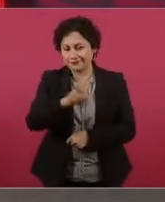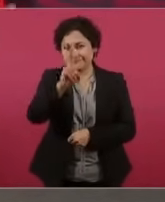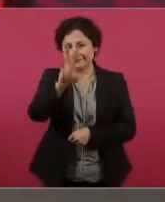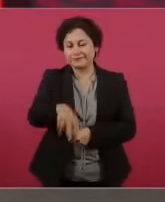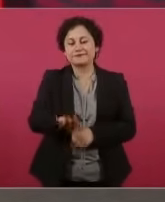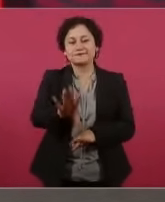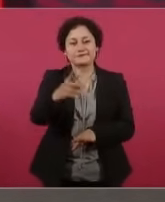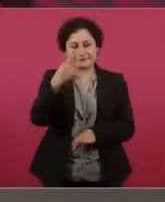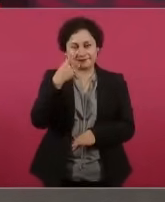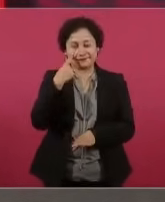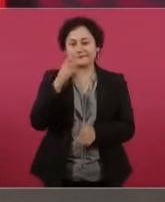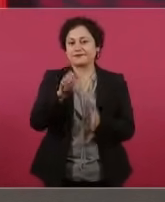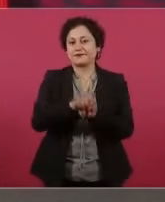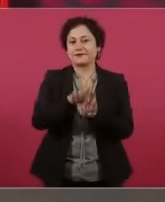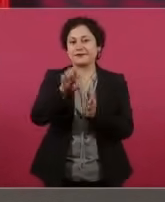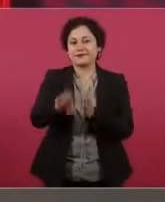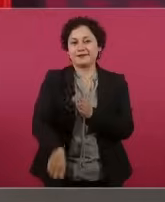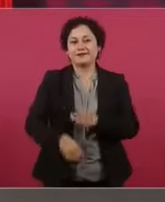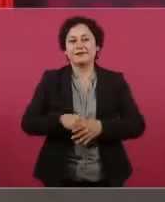me toca,